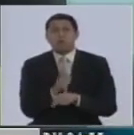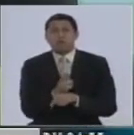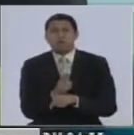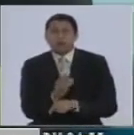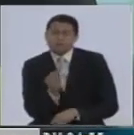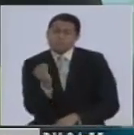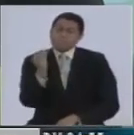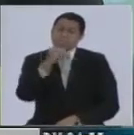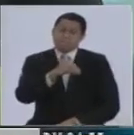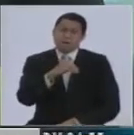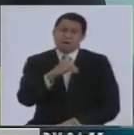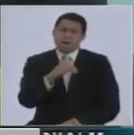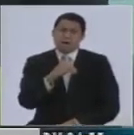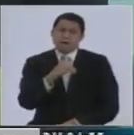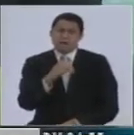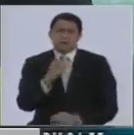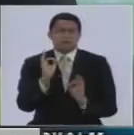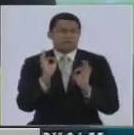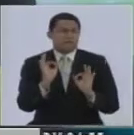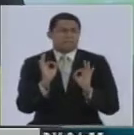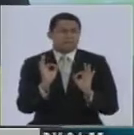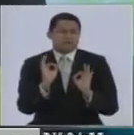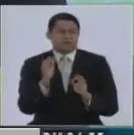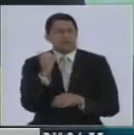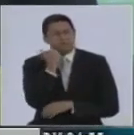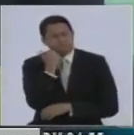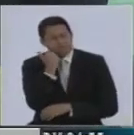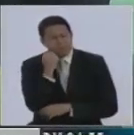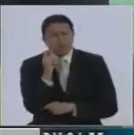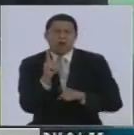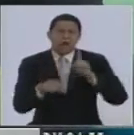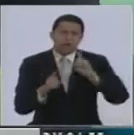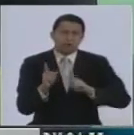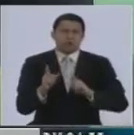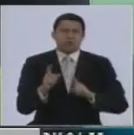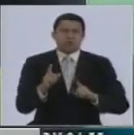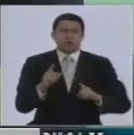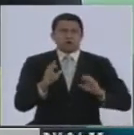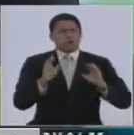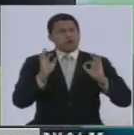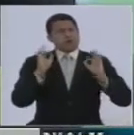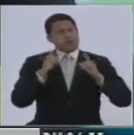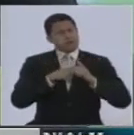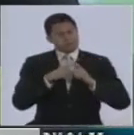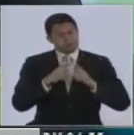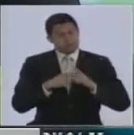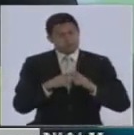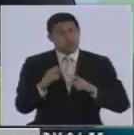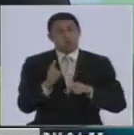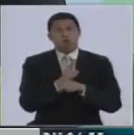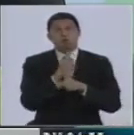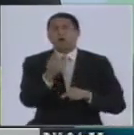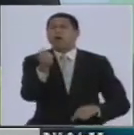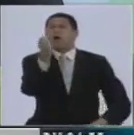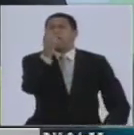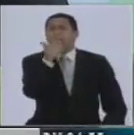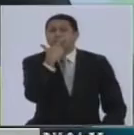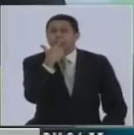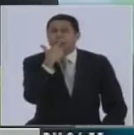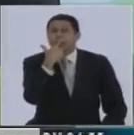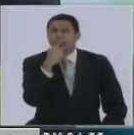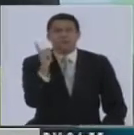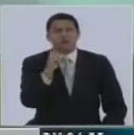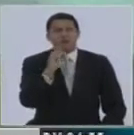anexa o bajo un estado de repente de convalecencia de una enfermedad en ese caso usted debería utilizar la vía oral porque la